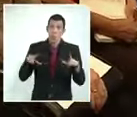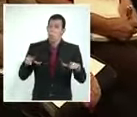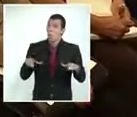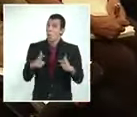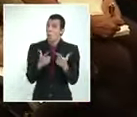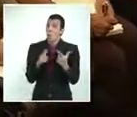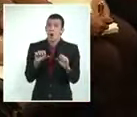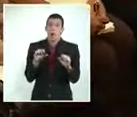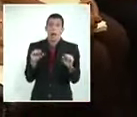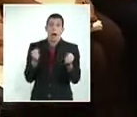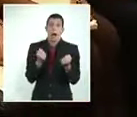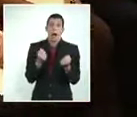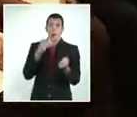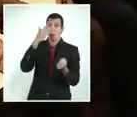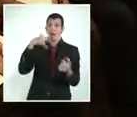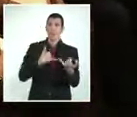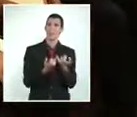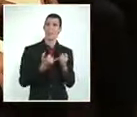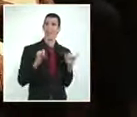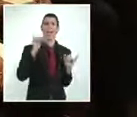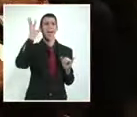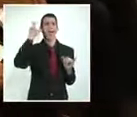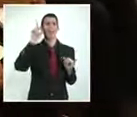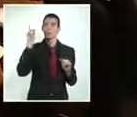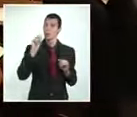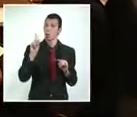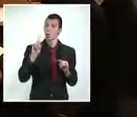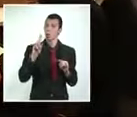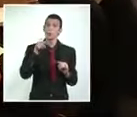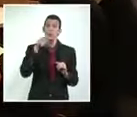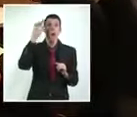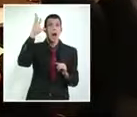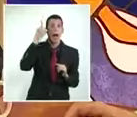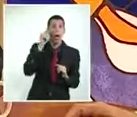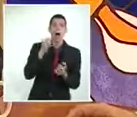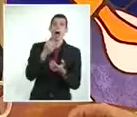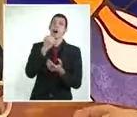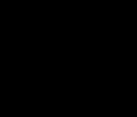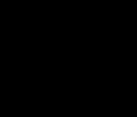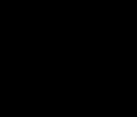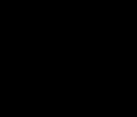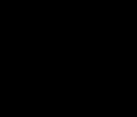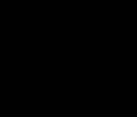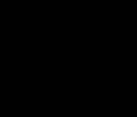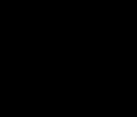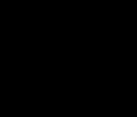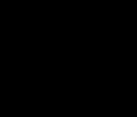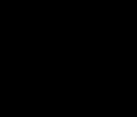personas y el gobierno tiene la responsabilidad de no permitir violaciones.